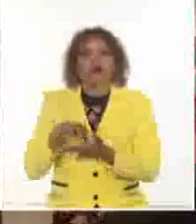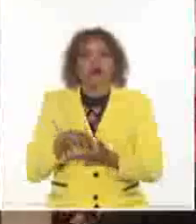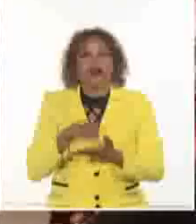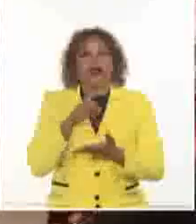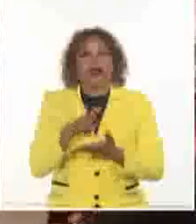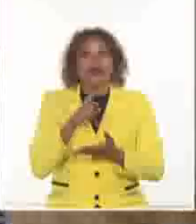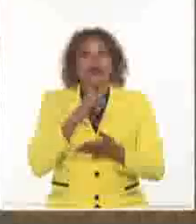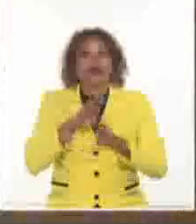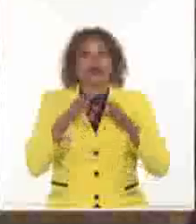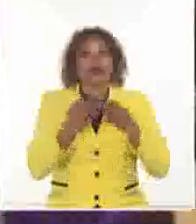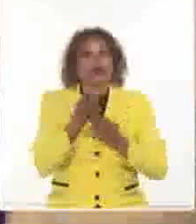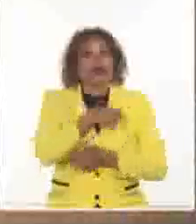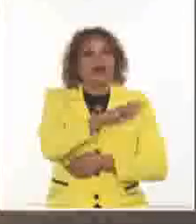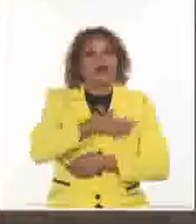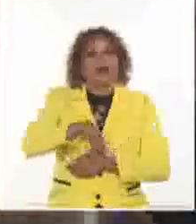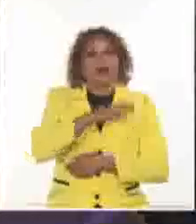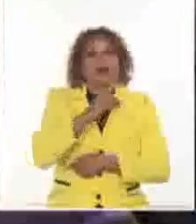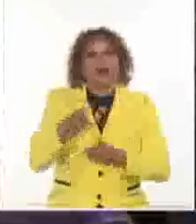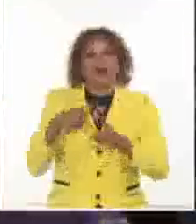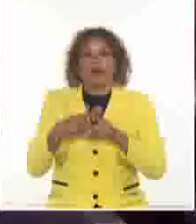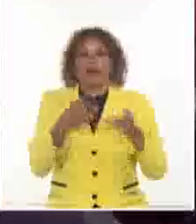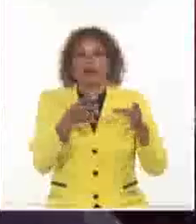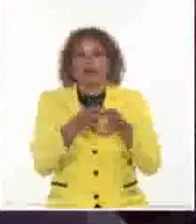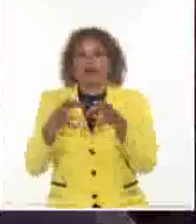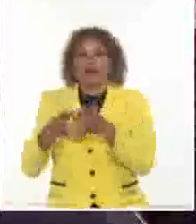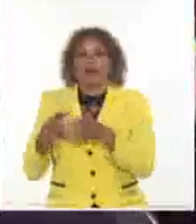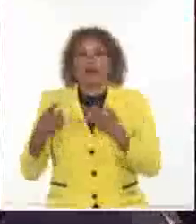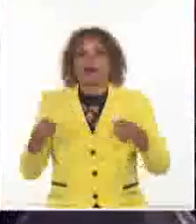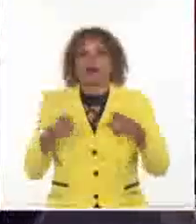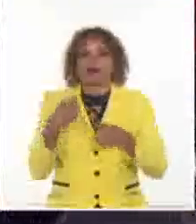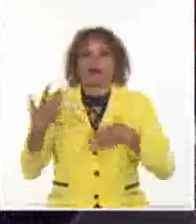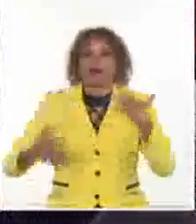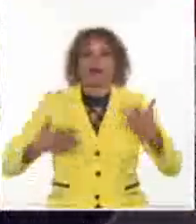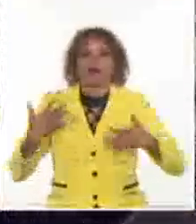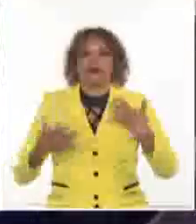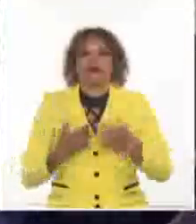entre los públicos y las agrupaciones. Considero que es